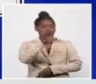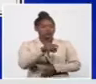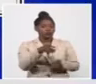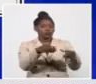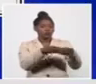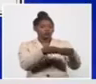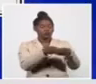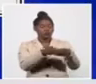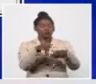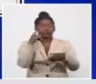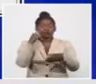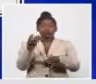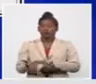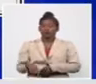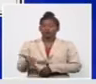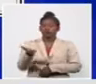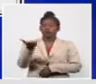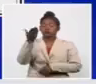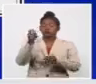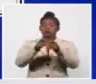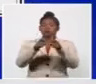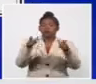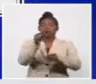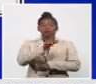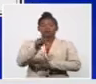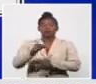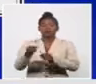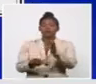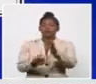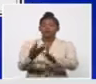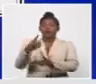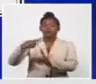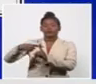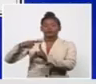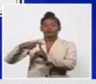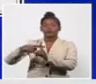bastante alta para nuestro país. De los